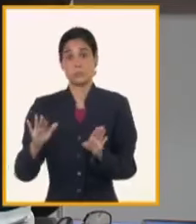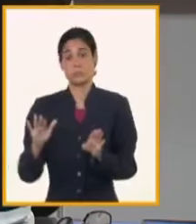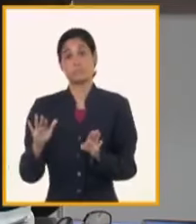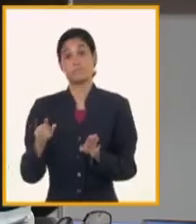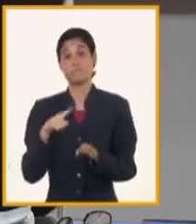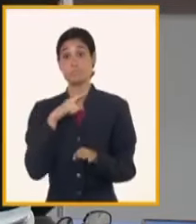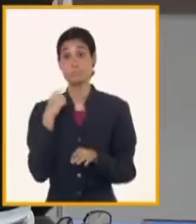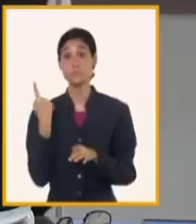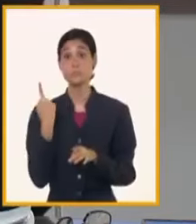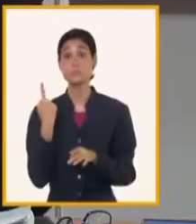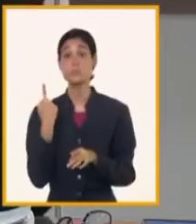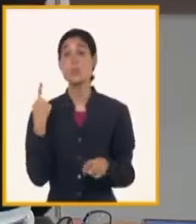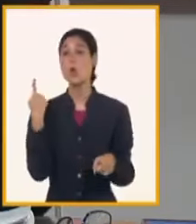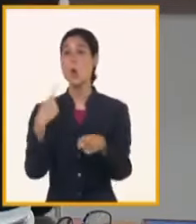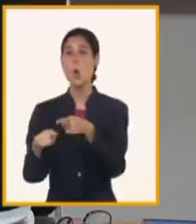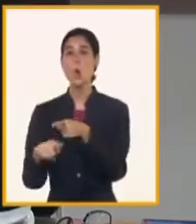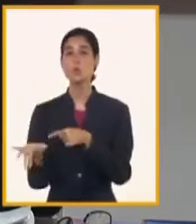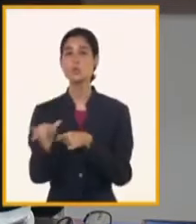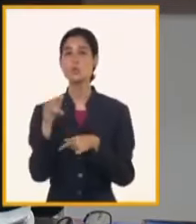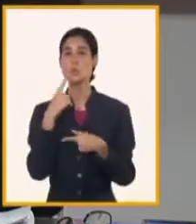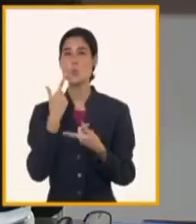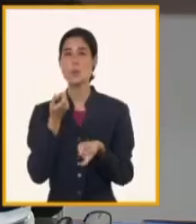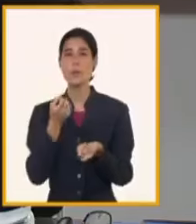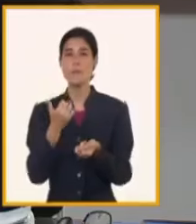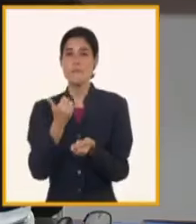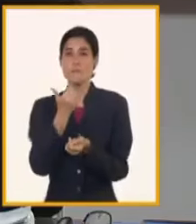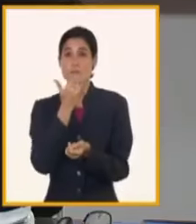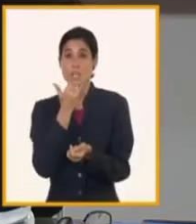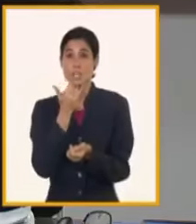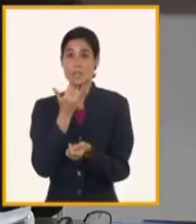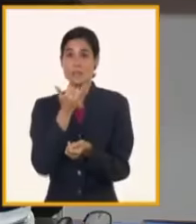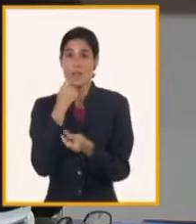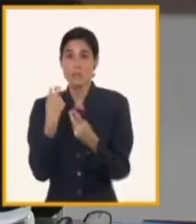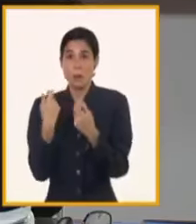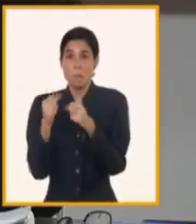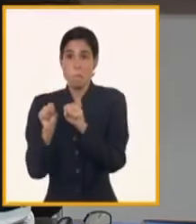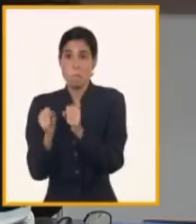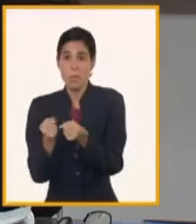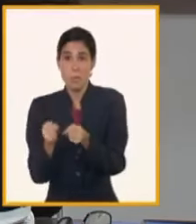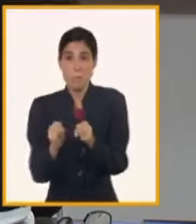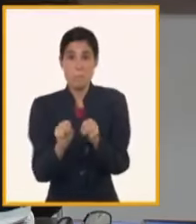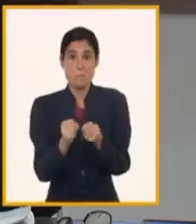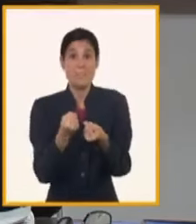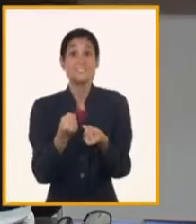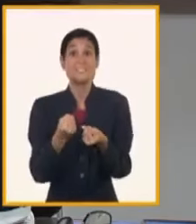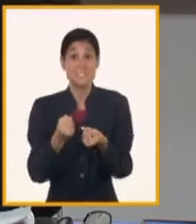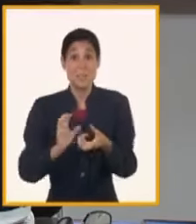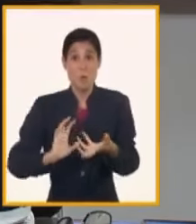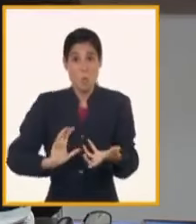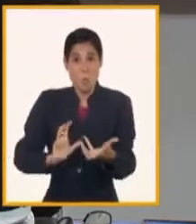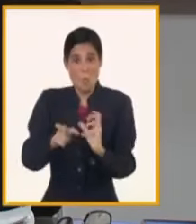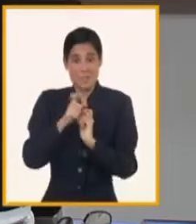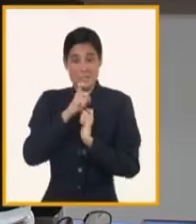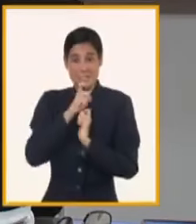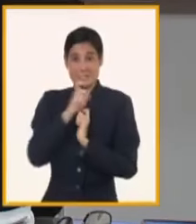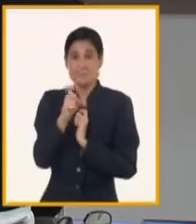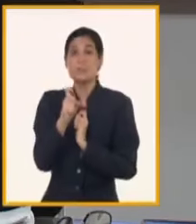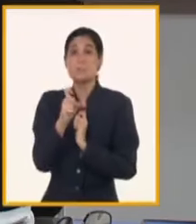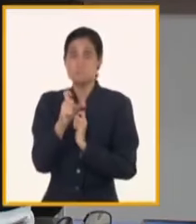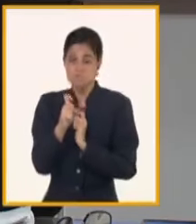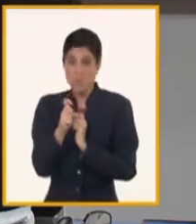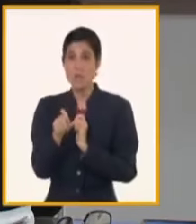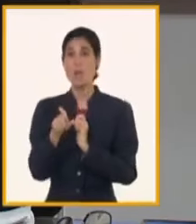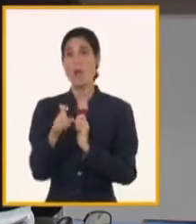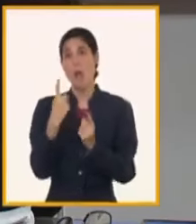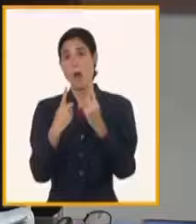averías que después vamos a hablar de eso un poquito averías profundas que se recuperan pero que hoy